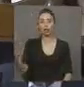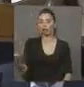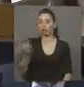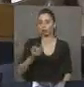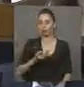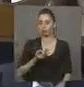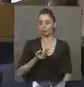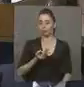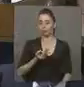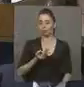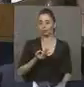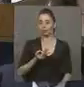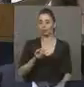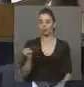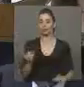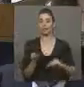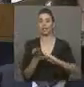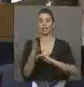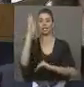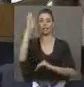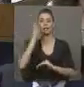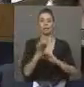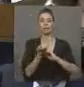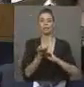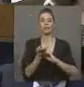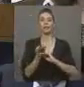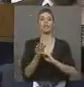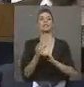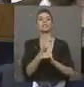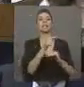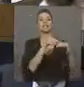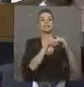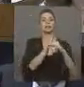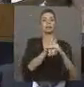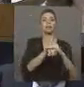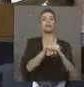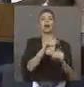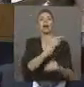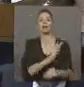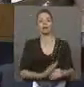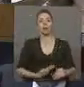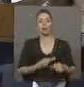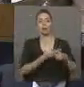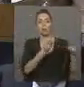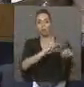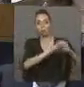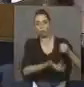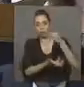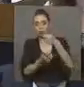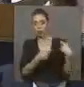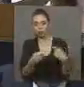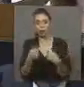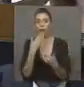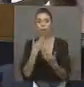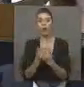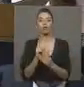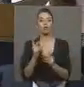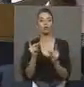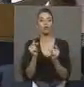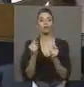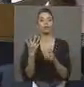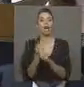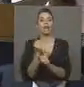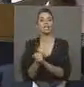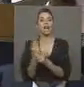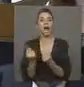a aquel que pide la intervención de la inversión pública cuando las cosas no van todo lo rápido que se quisiera